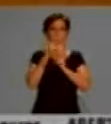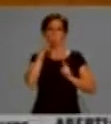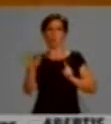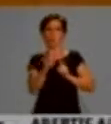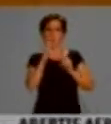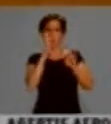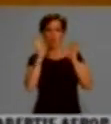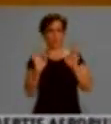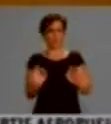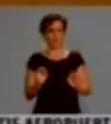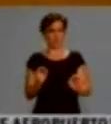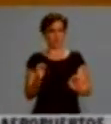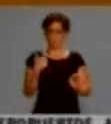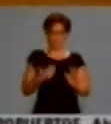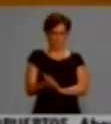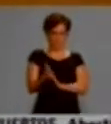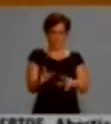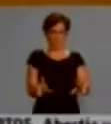Voy terminando ya.